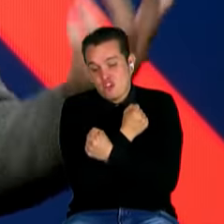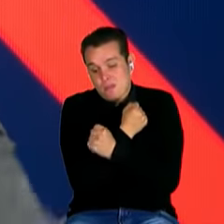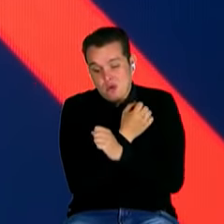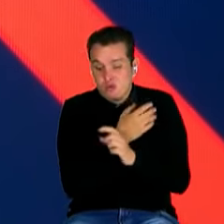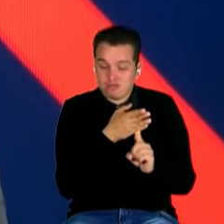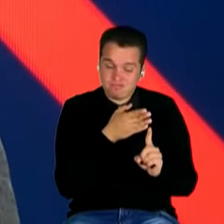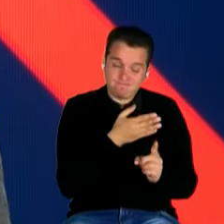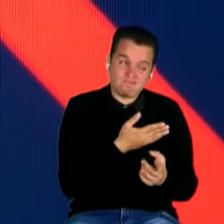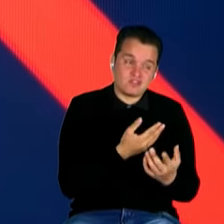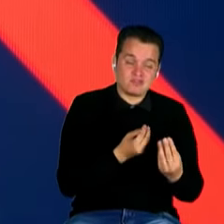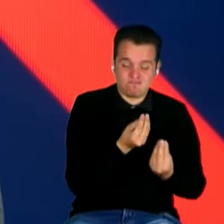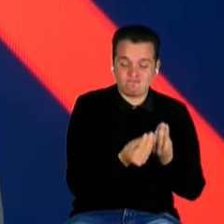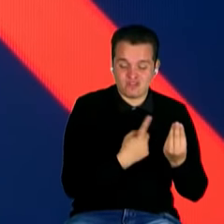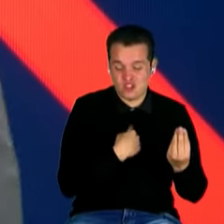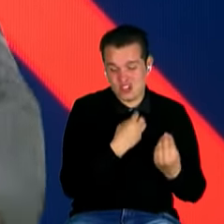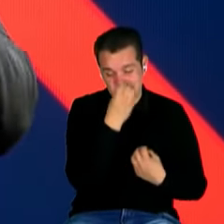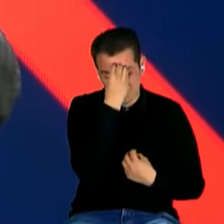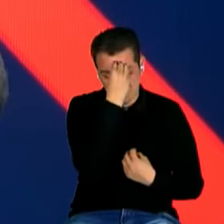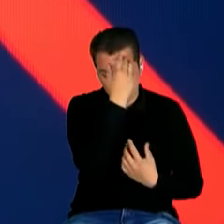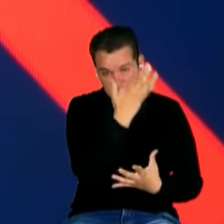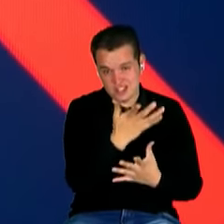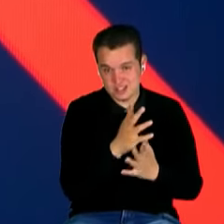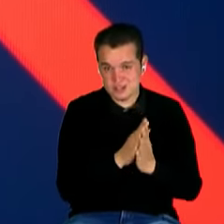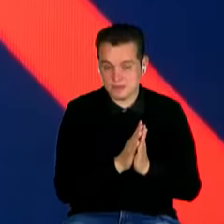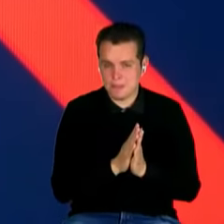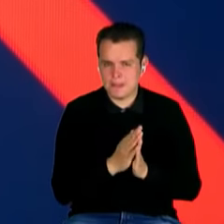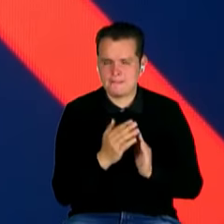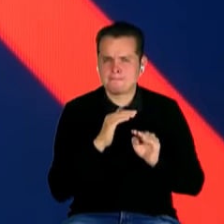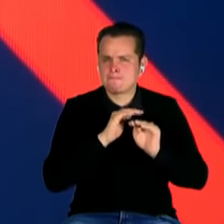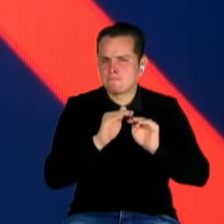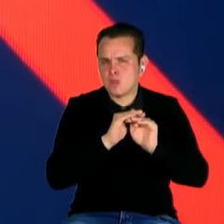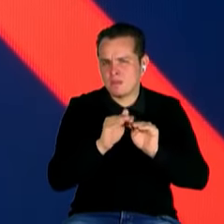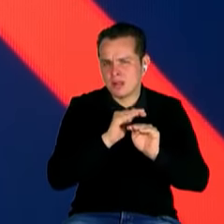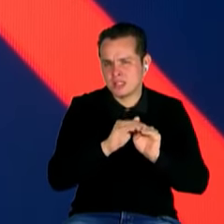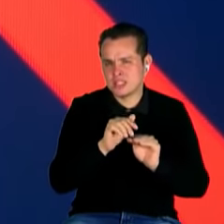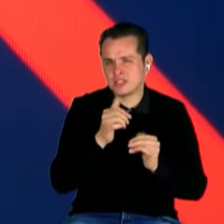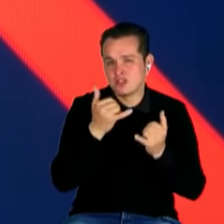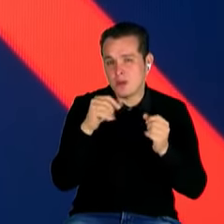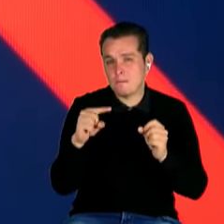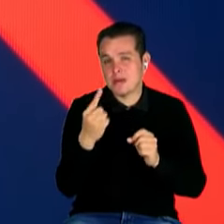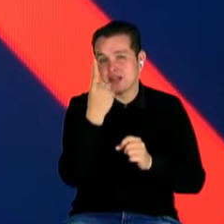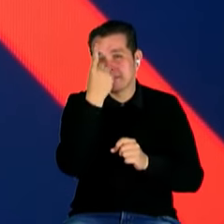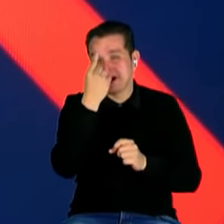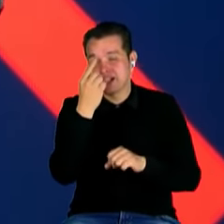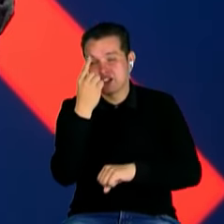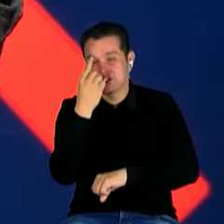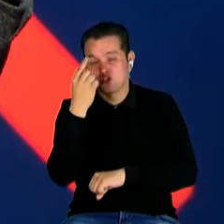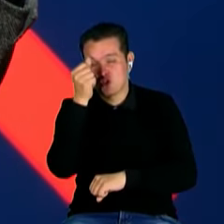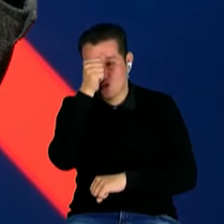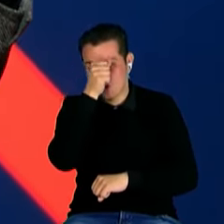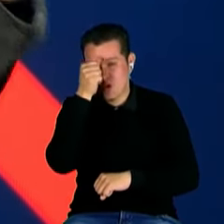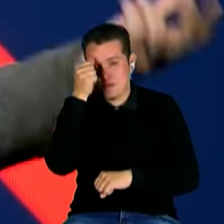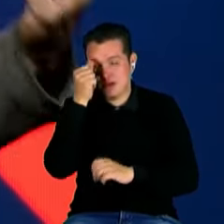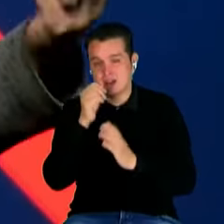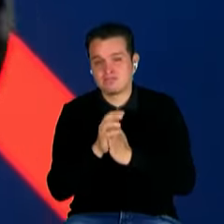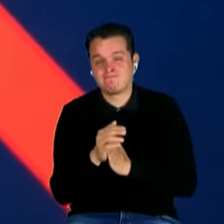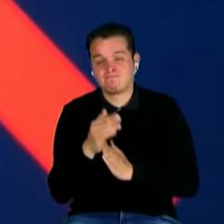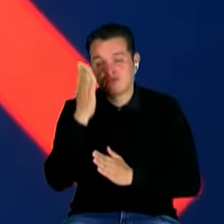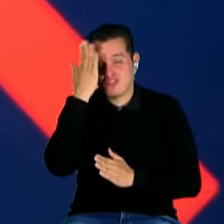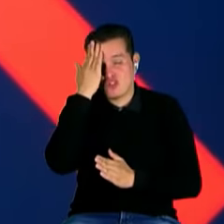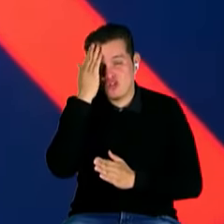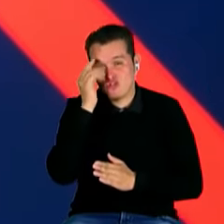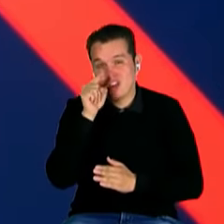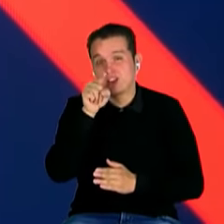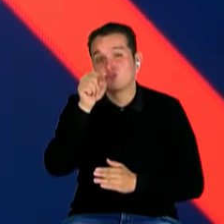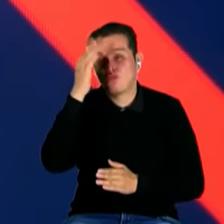no las haría. Y mi invitación en este primer domingo, yo sé y tú